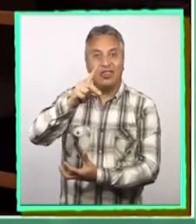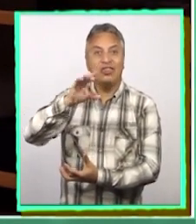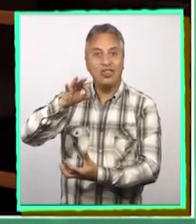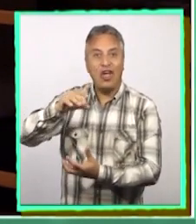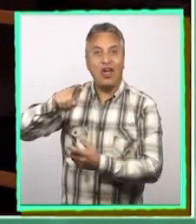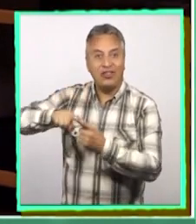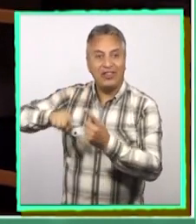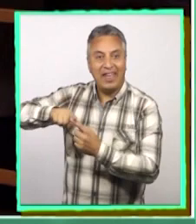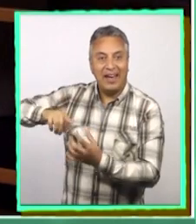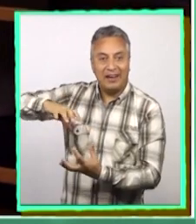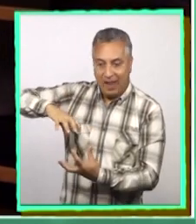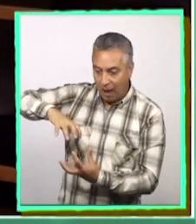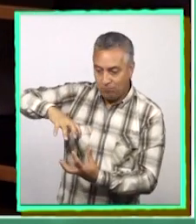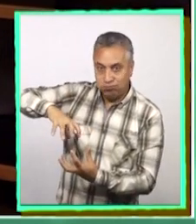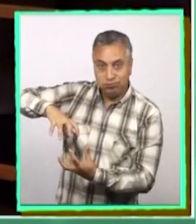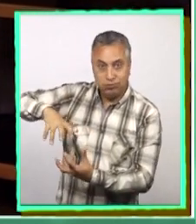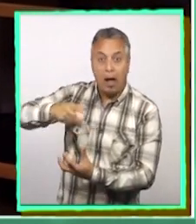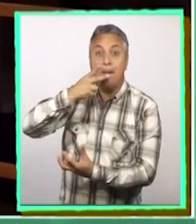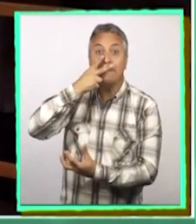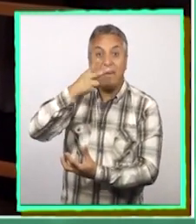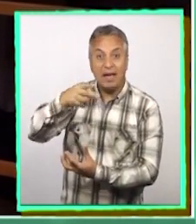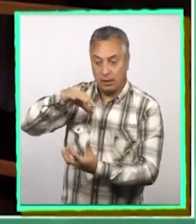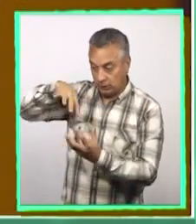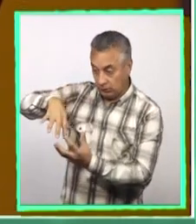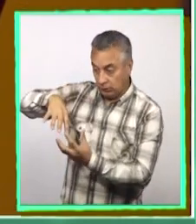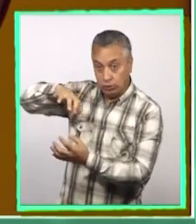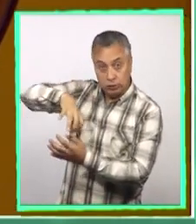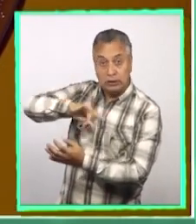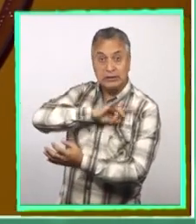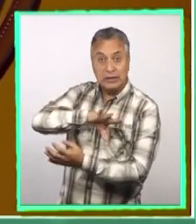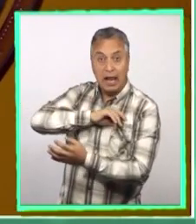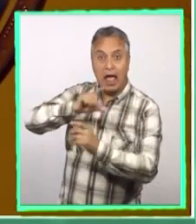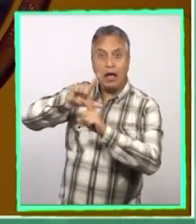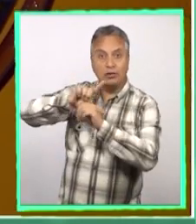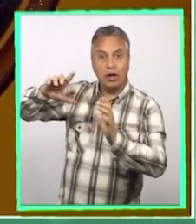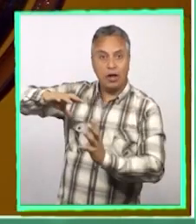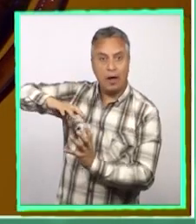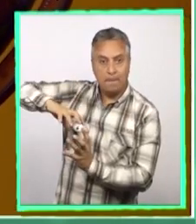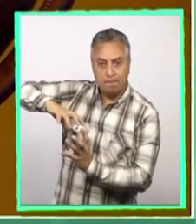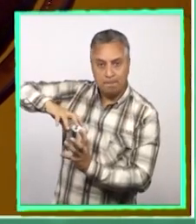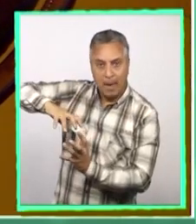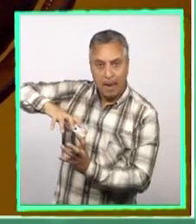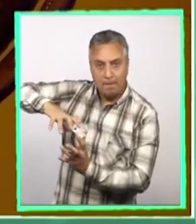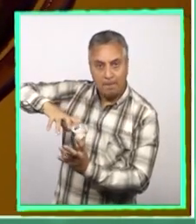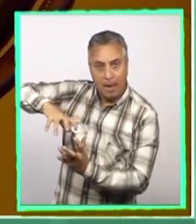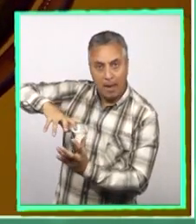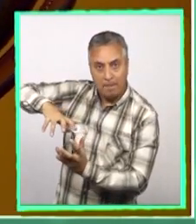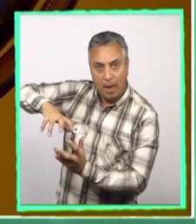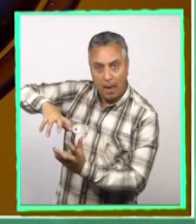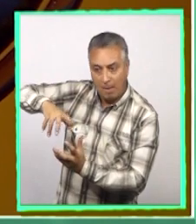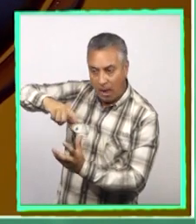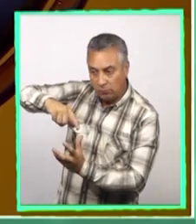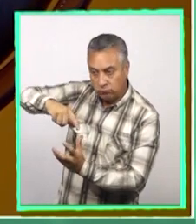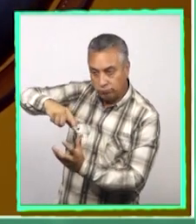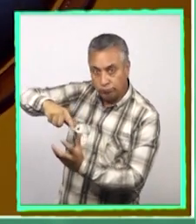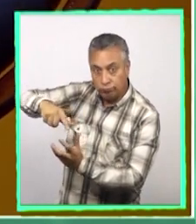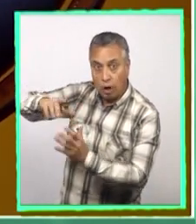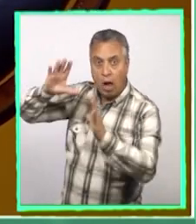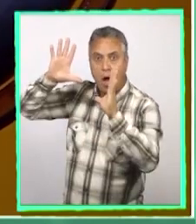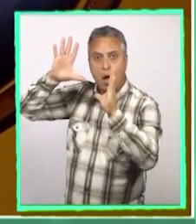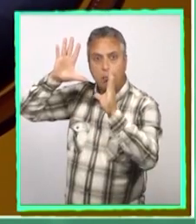miren lo que va a pasar. Aquí en Chile es de día. Y ahora le empiezan a llegar cada vez menos rayos de luz.